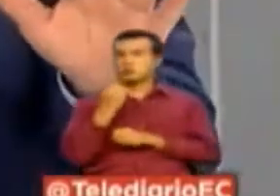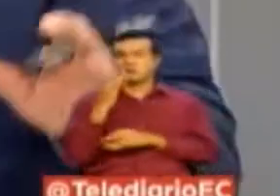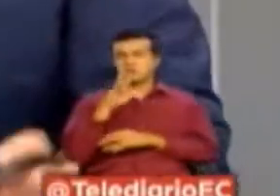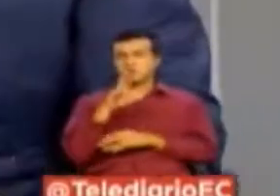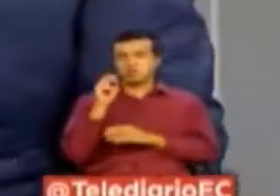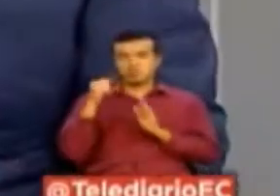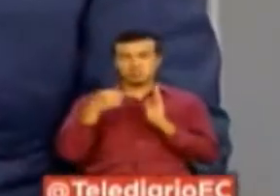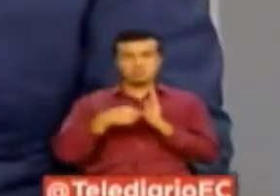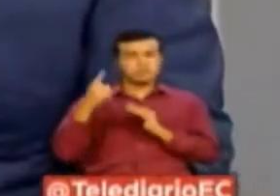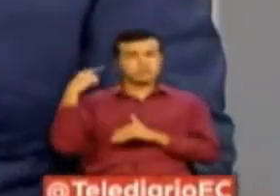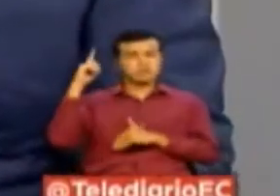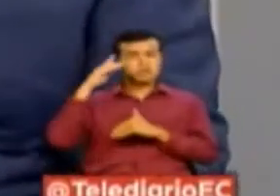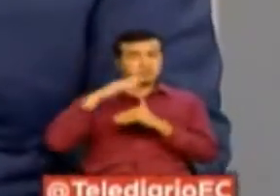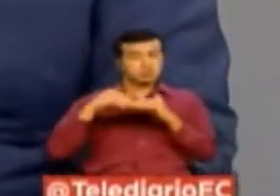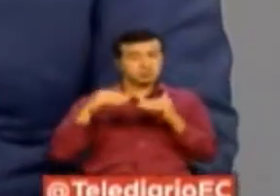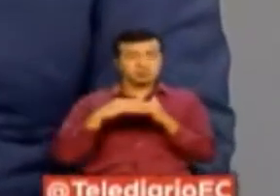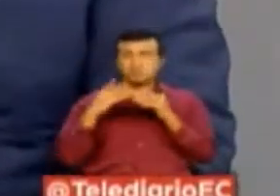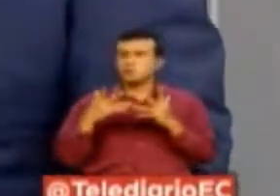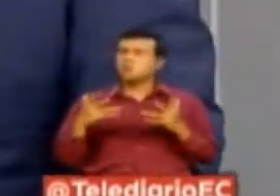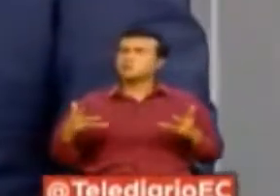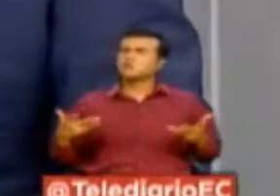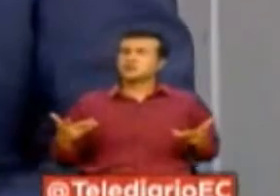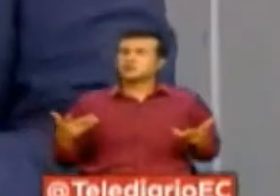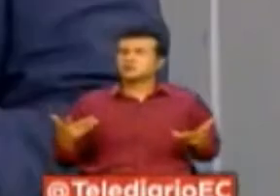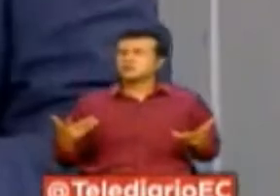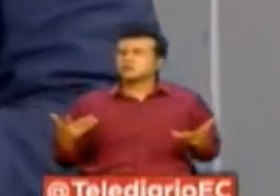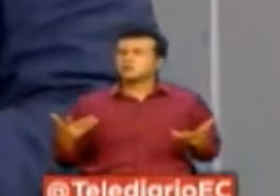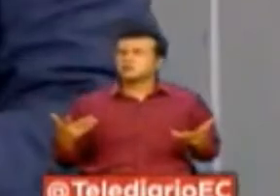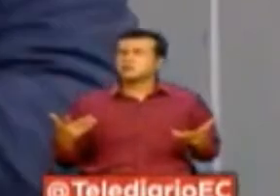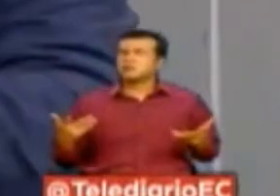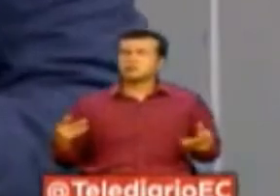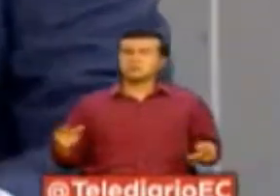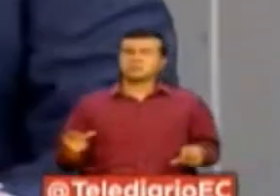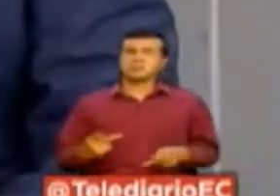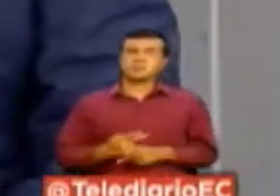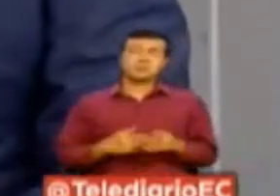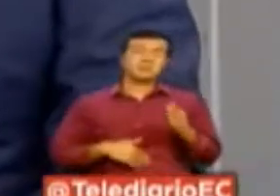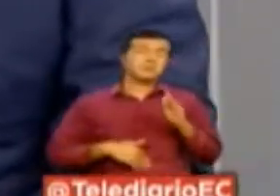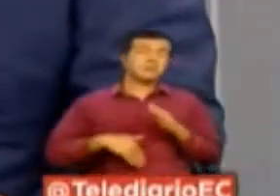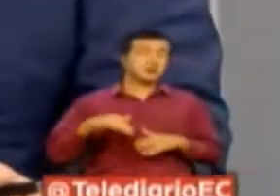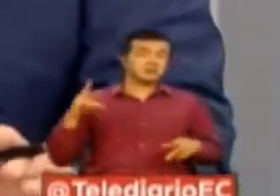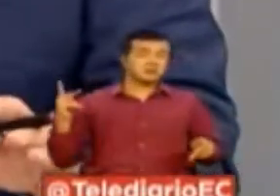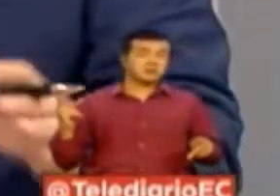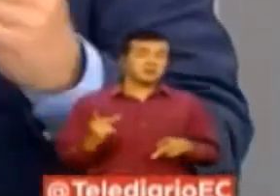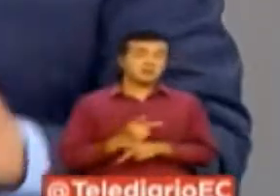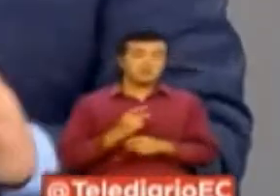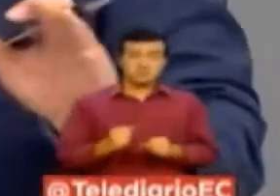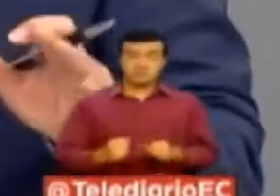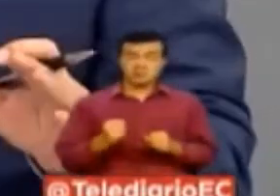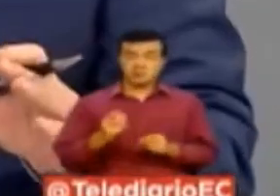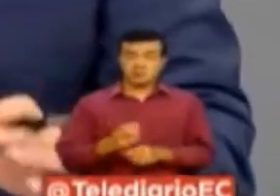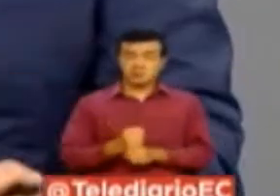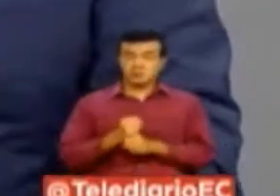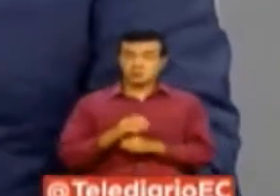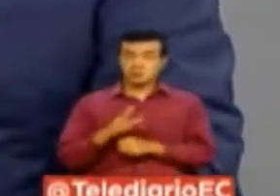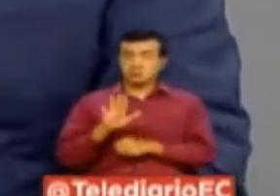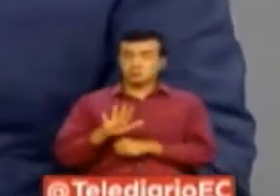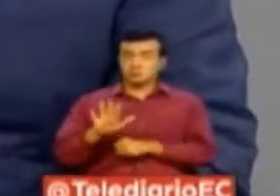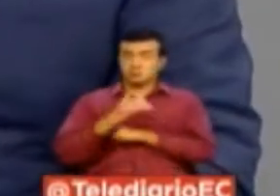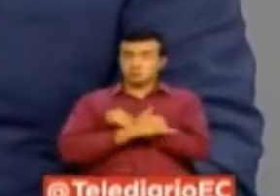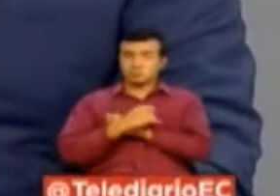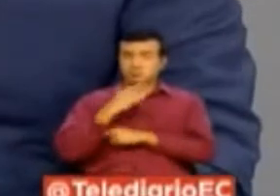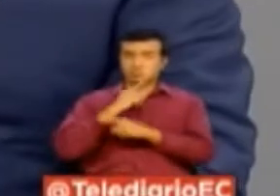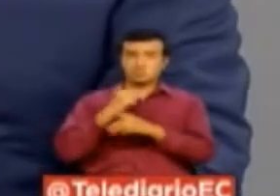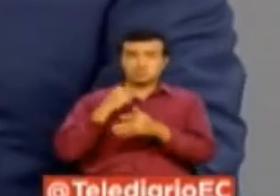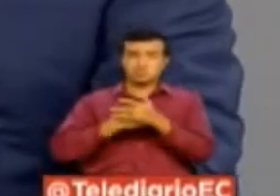30 mil millones de dólares visto así no existiría nada más estratégico para la seguridad del propio país